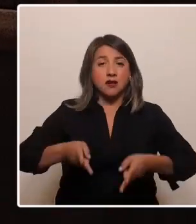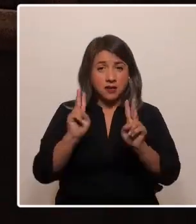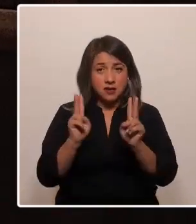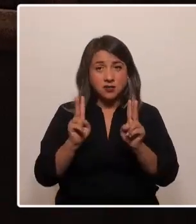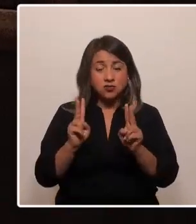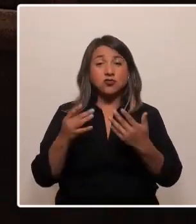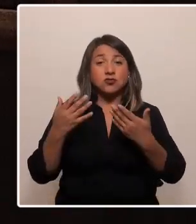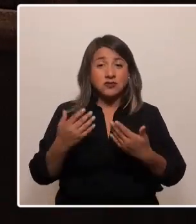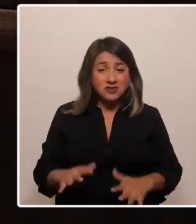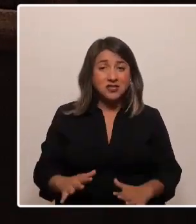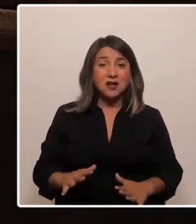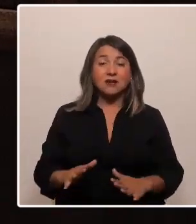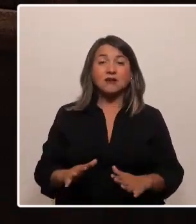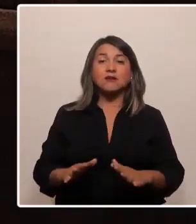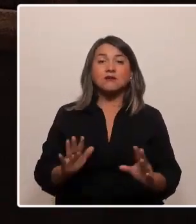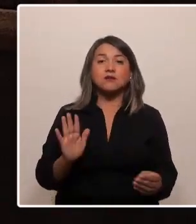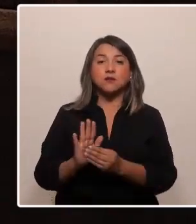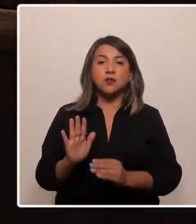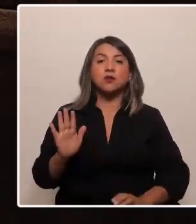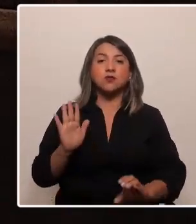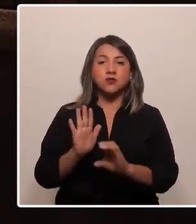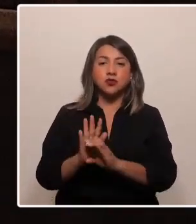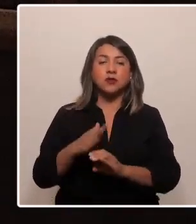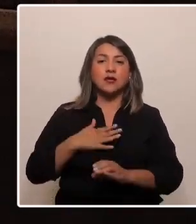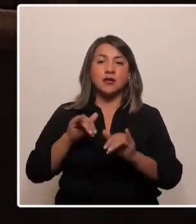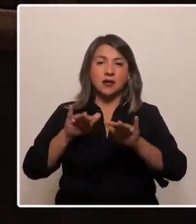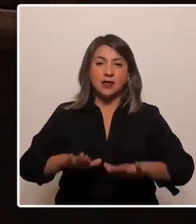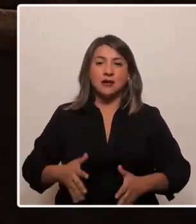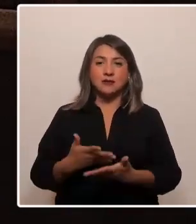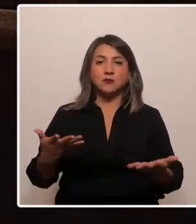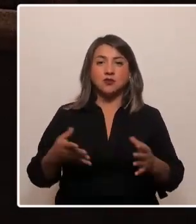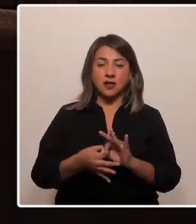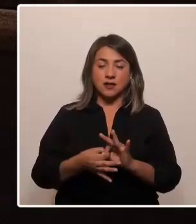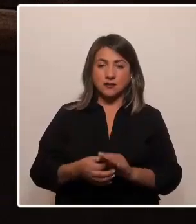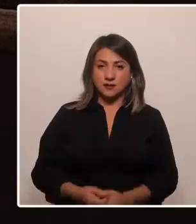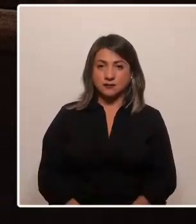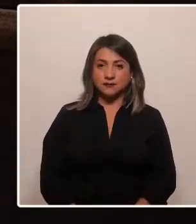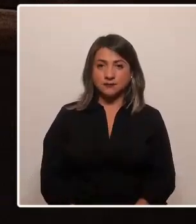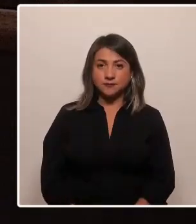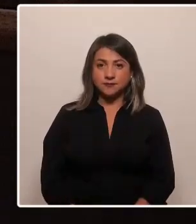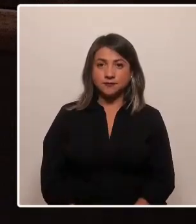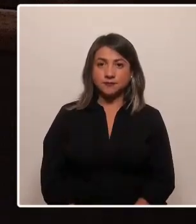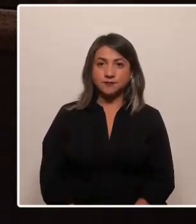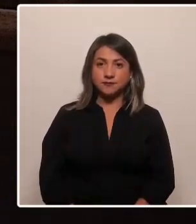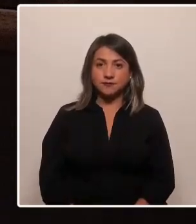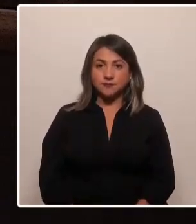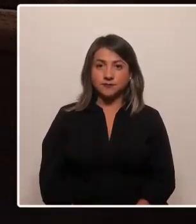han llegado a la Constitución y lo hacen para quedarse. Muchas gracias.